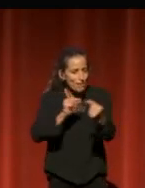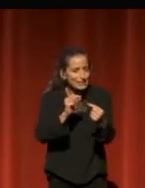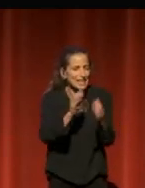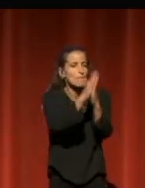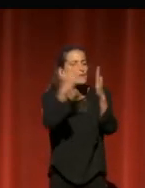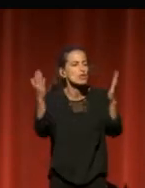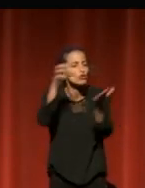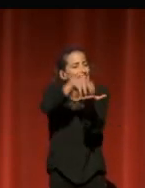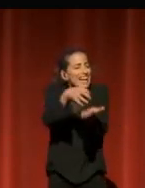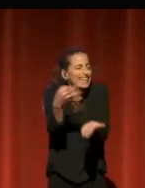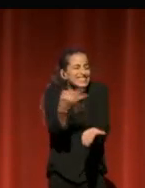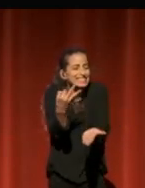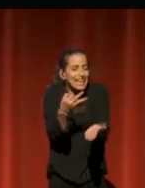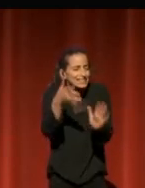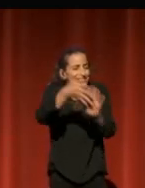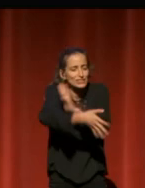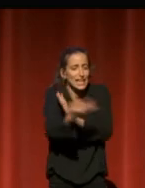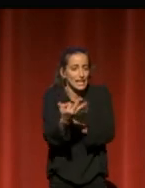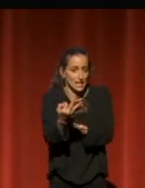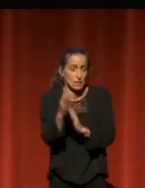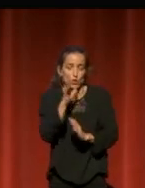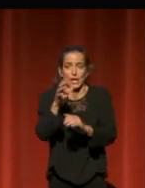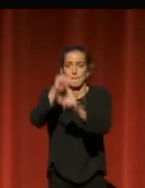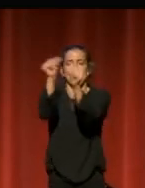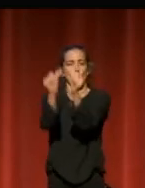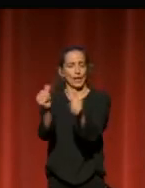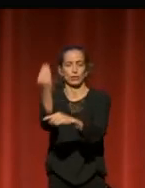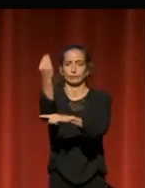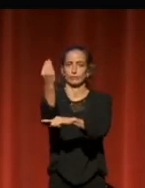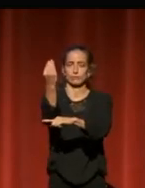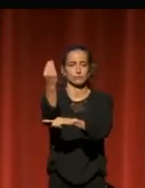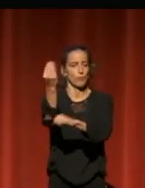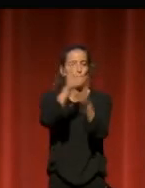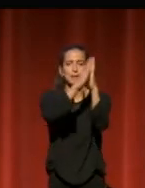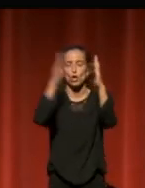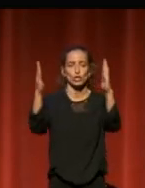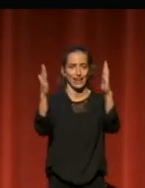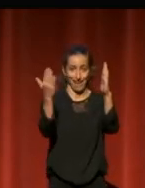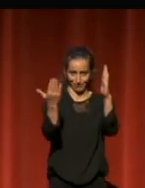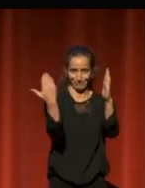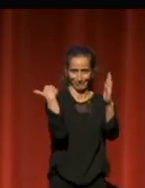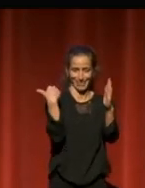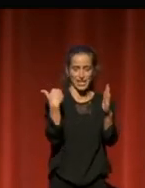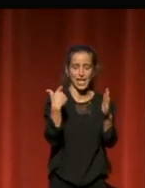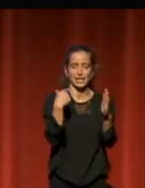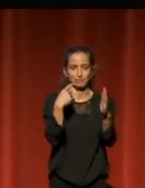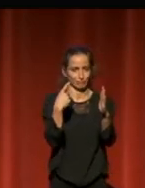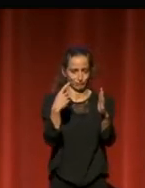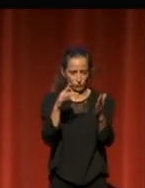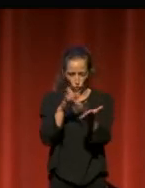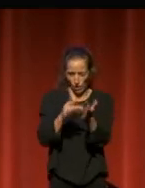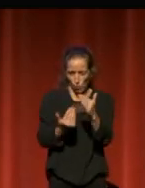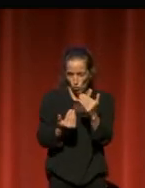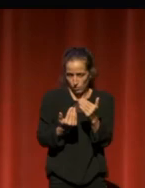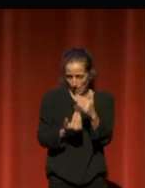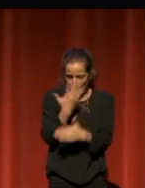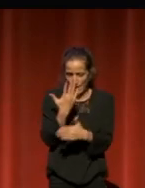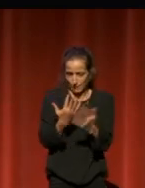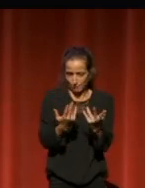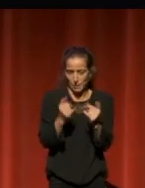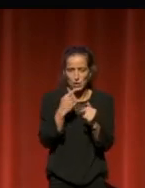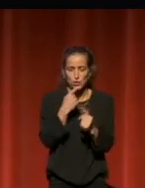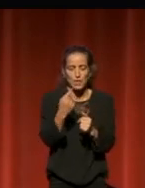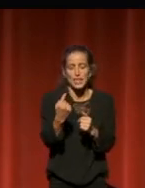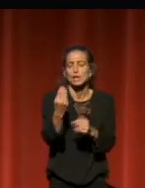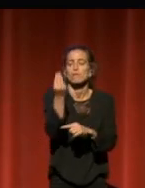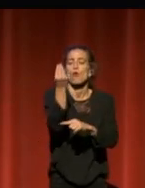el modelo del concepto de biblioteca que nos presentaron ayer a primera hora, de un modelo de biblioteca